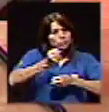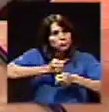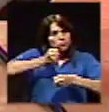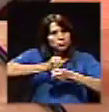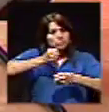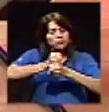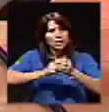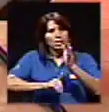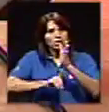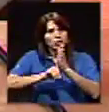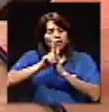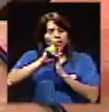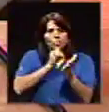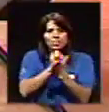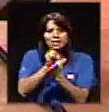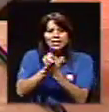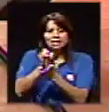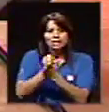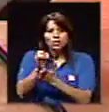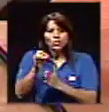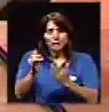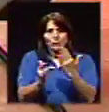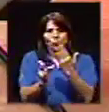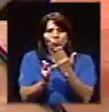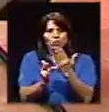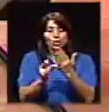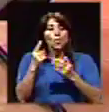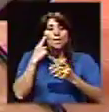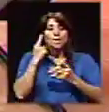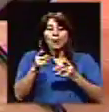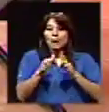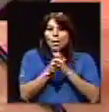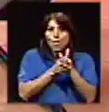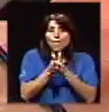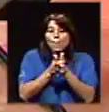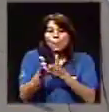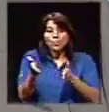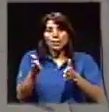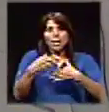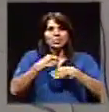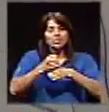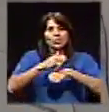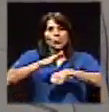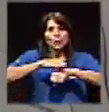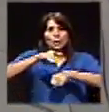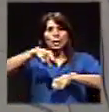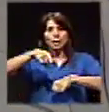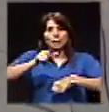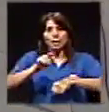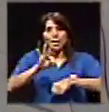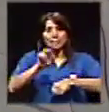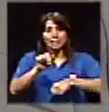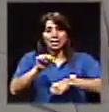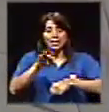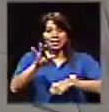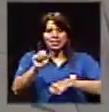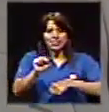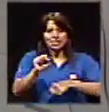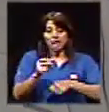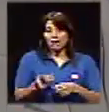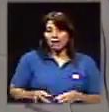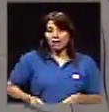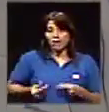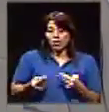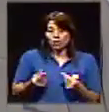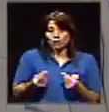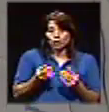que permita ganar espacios de competitividad produciendo patentes, que destine recursos a investigación en las ciencias exactas y